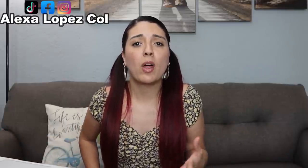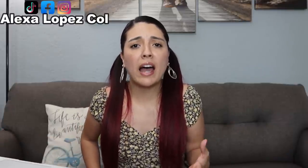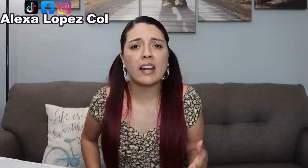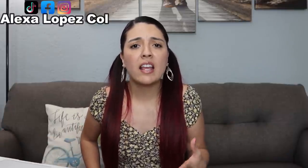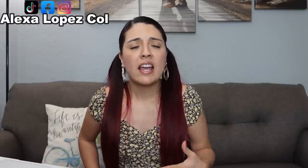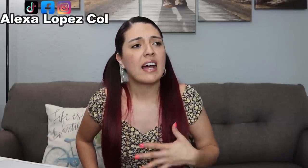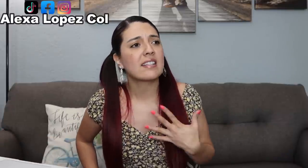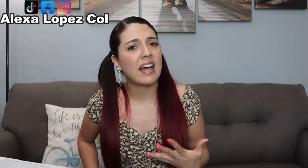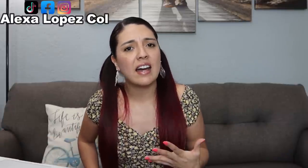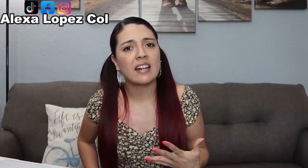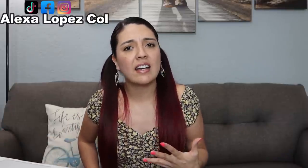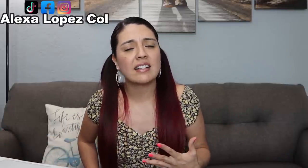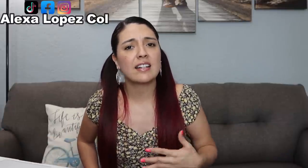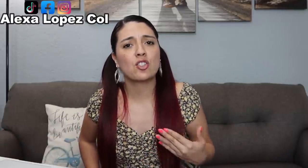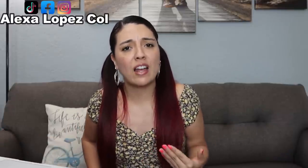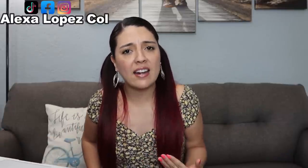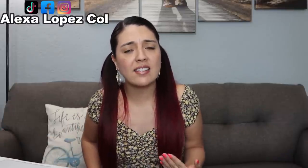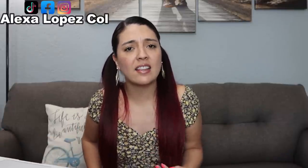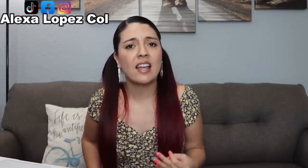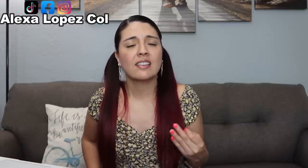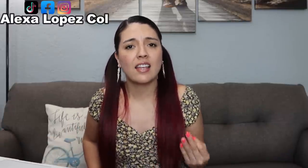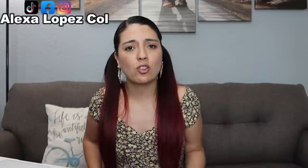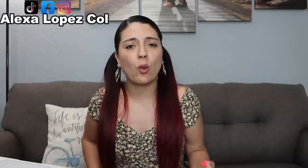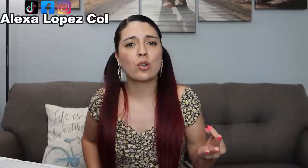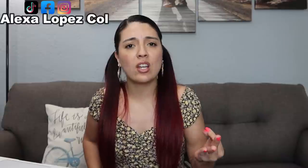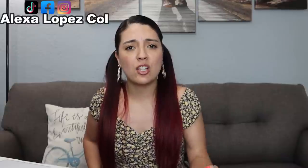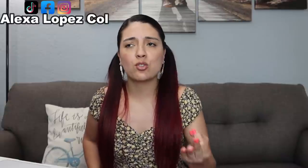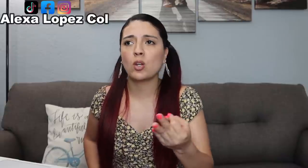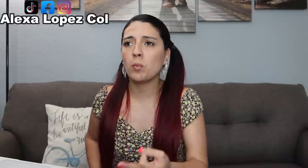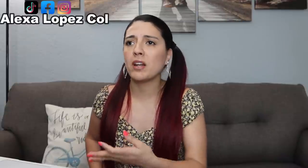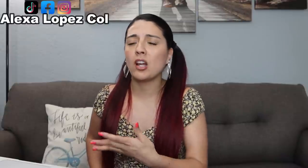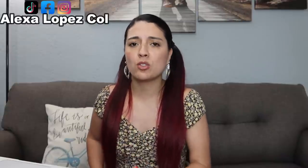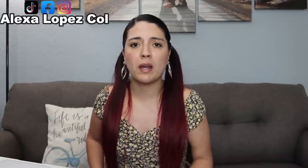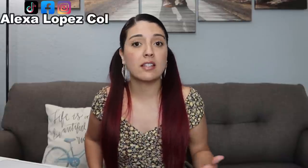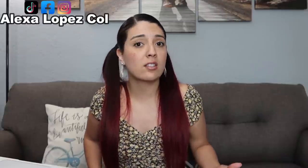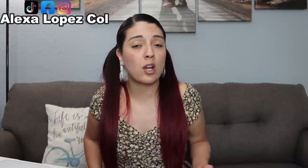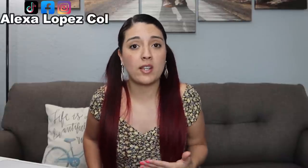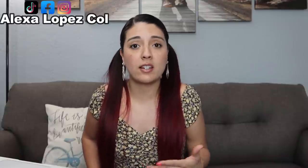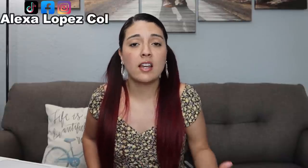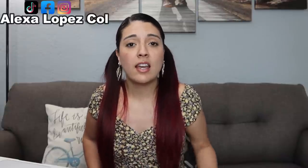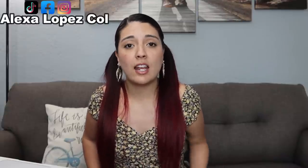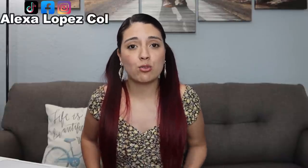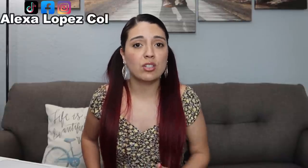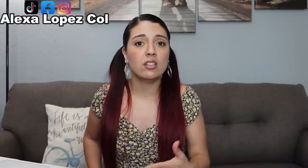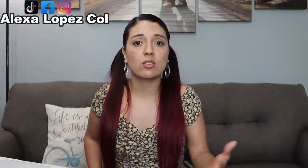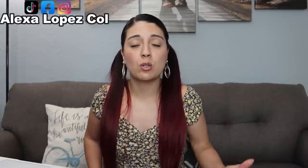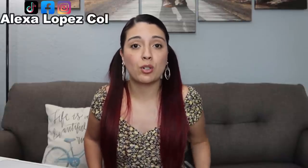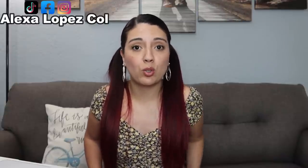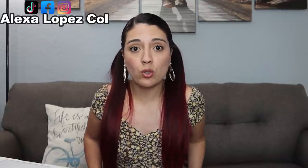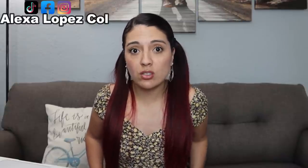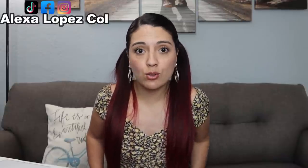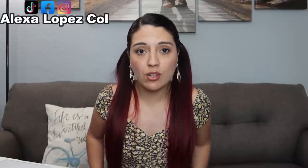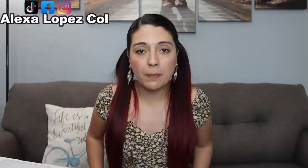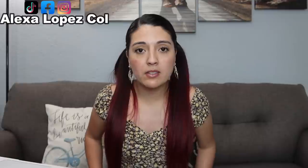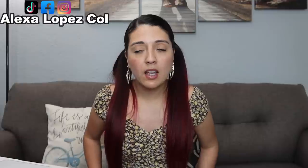para ayudar, a estar, a cerciorarse de que todos los derechos se cumplan en los países, que no hayan genocidios y